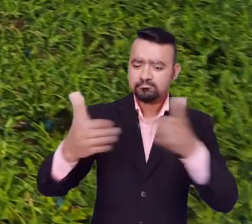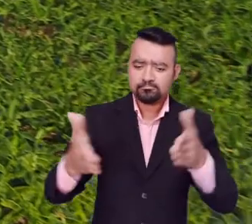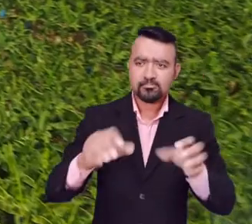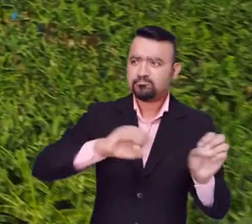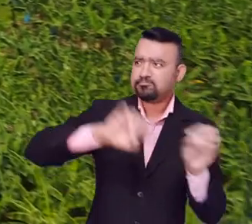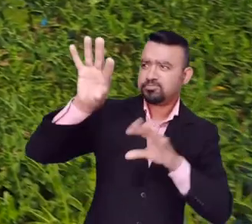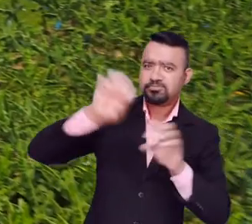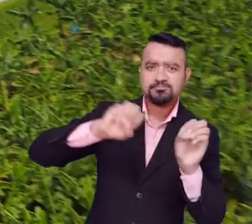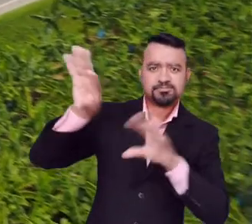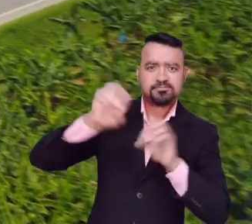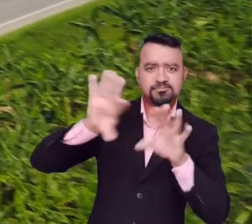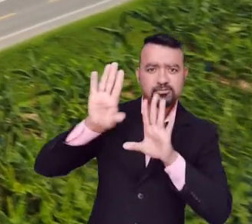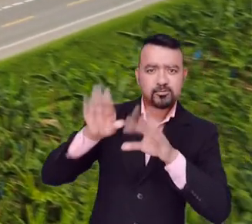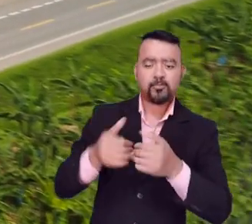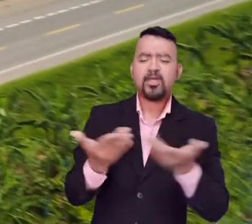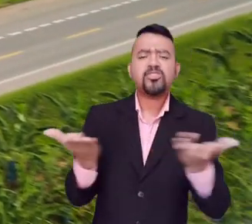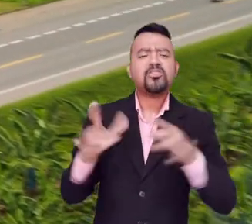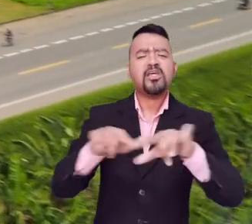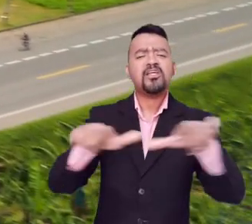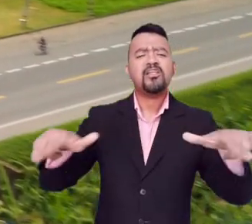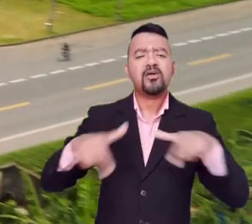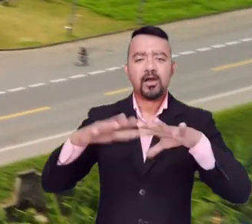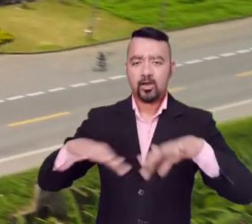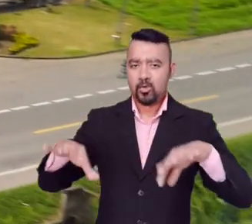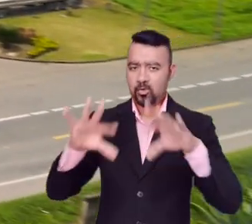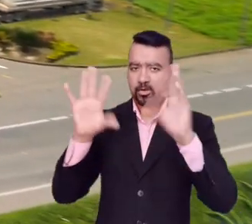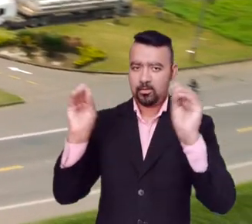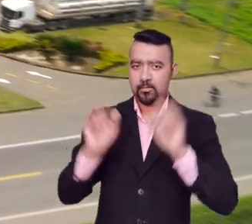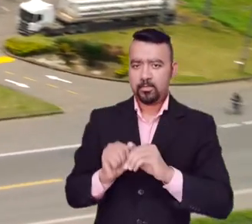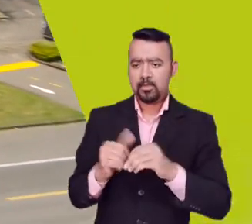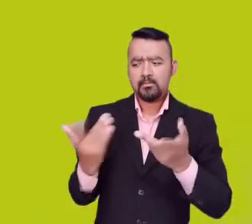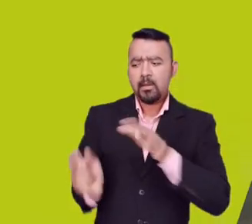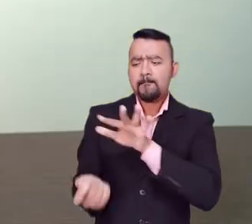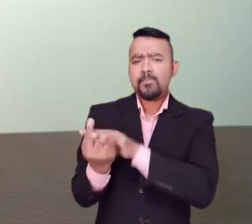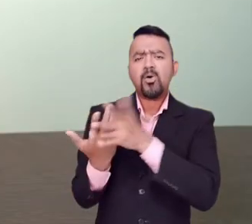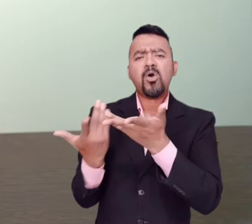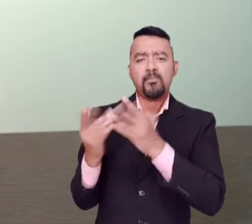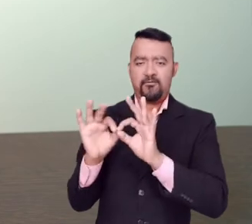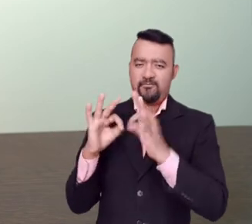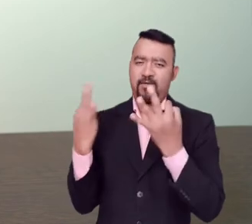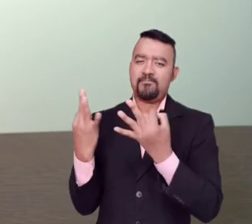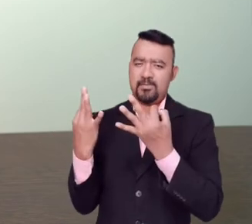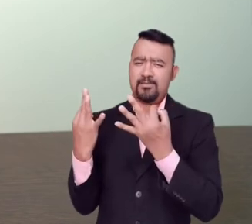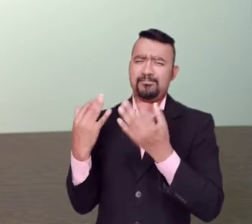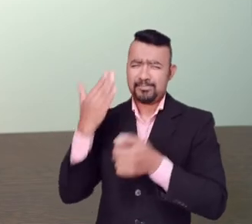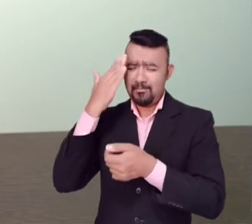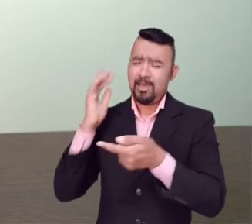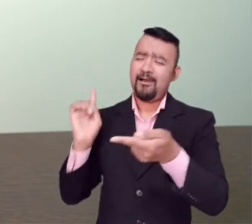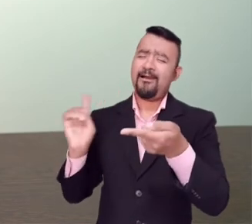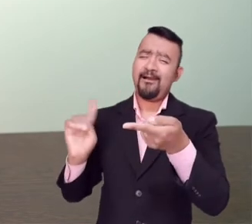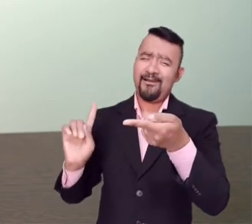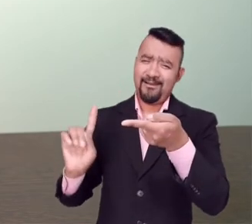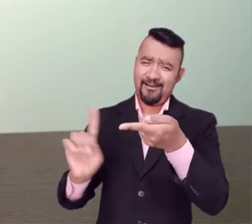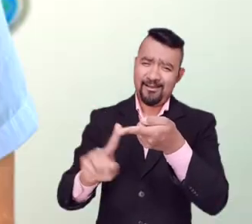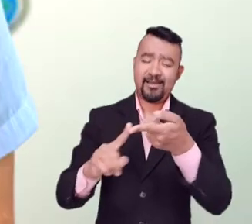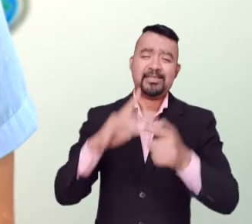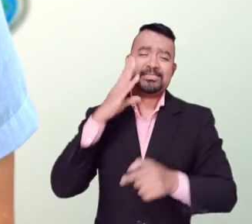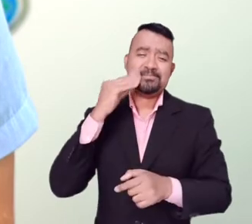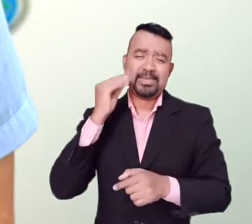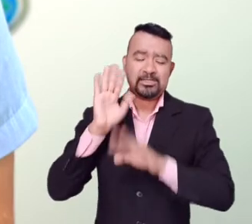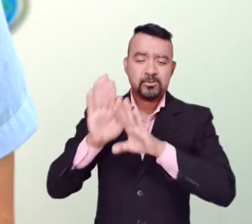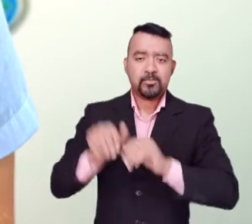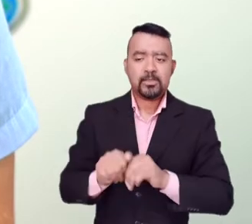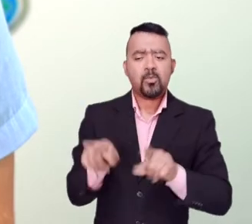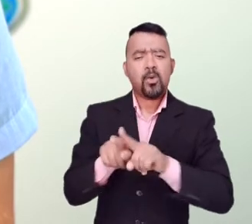de banano de exportación. Ubicada en la región de Urabá, somos una empresa familiar, tradicional en la zona, tradicional en la región, que